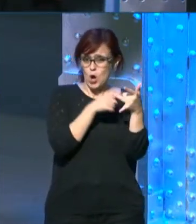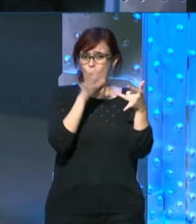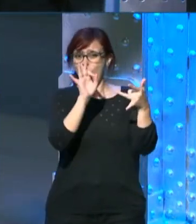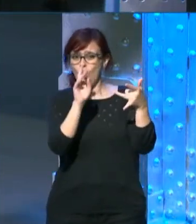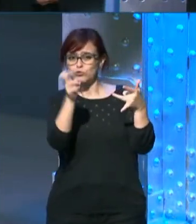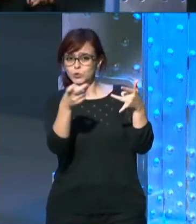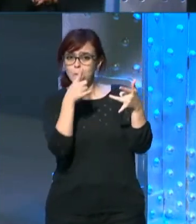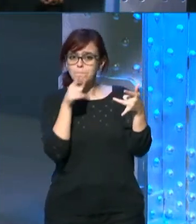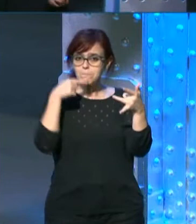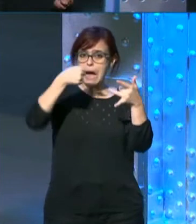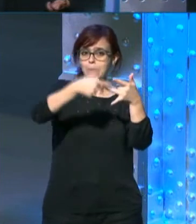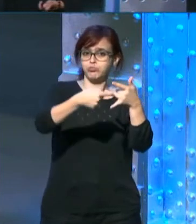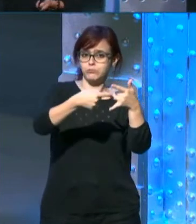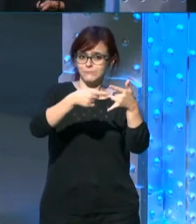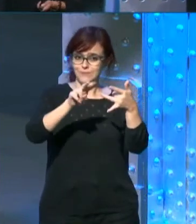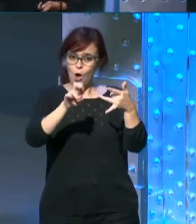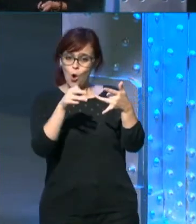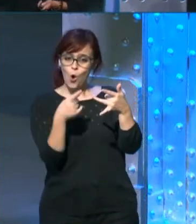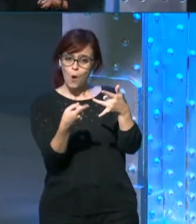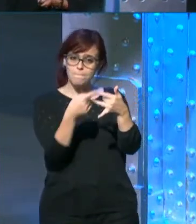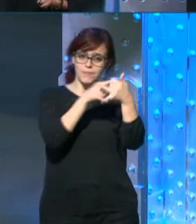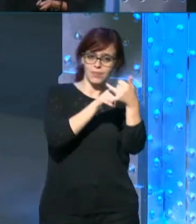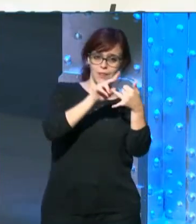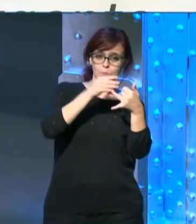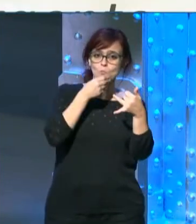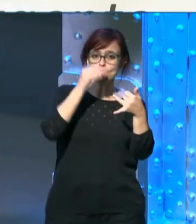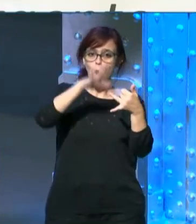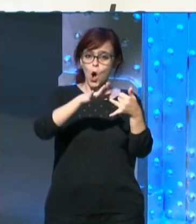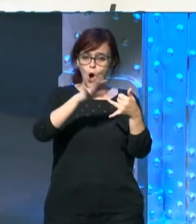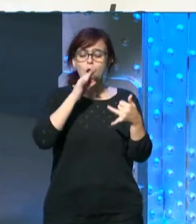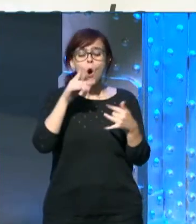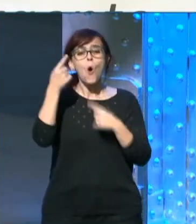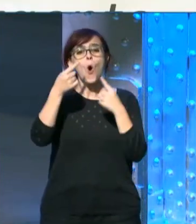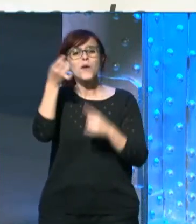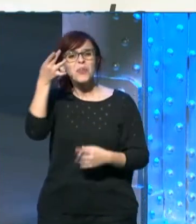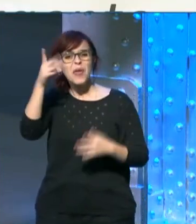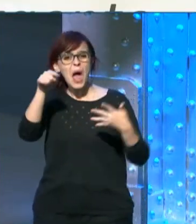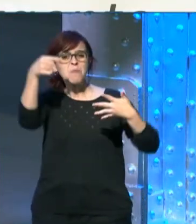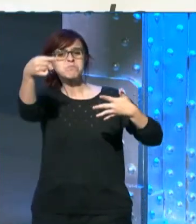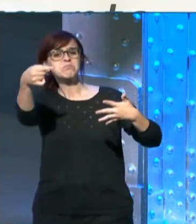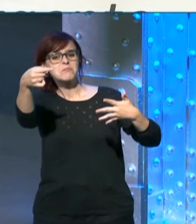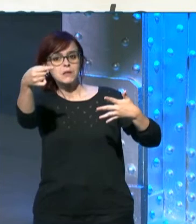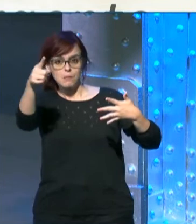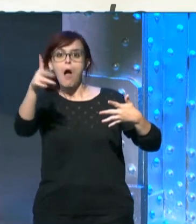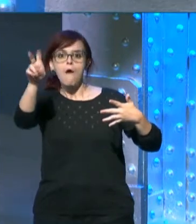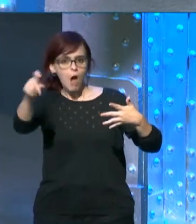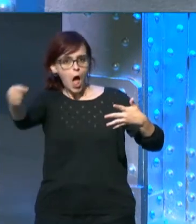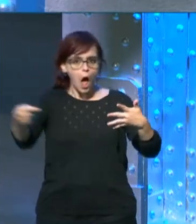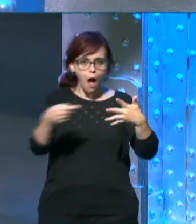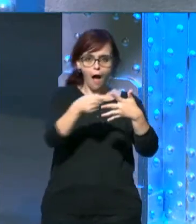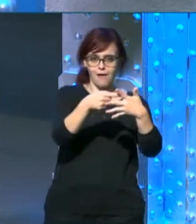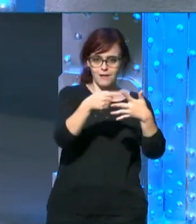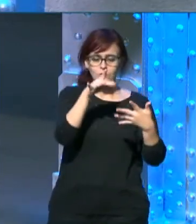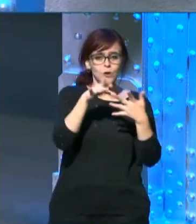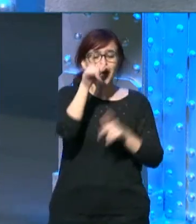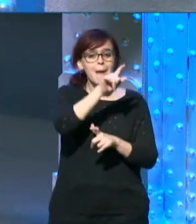que los apunté ahí pues como cualquier cosa y de repente empieza a tener peso. cualquiera puede opinar y añadir,